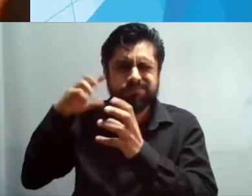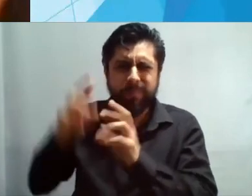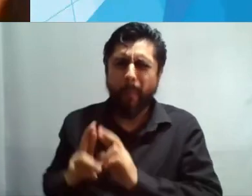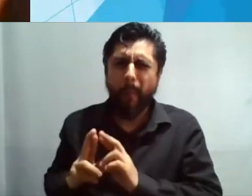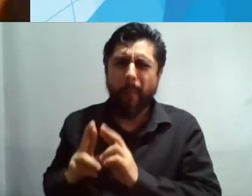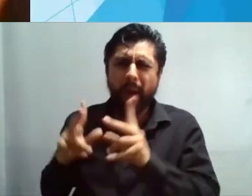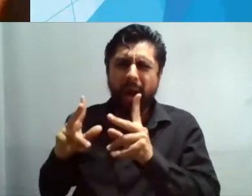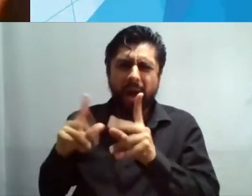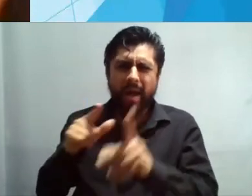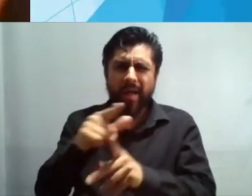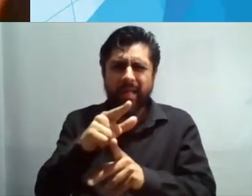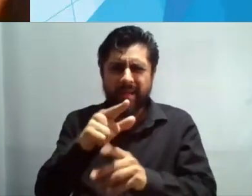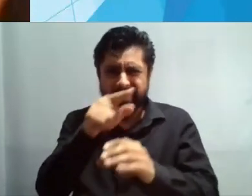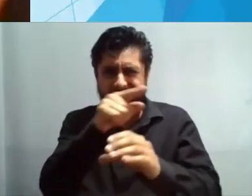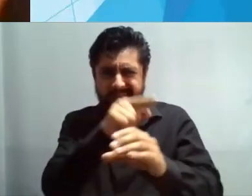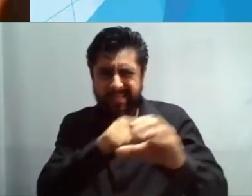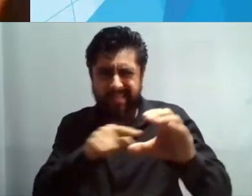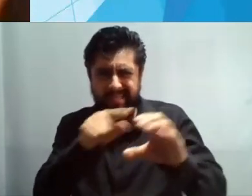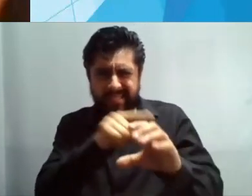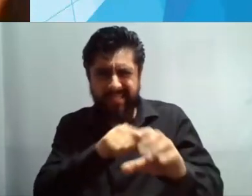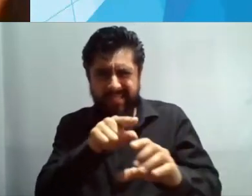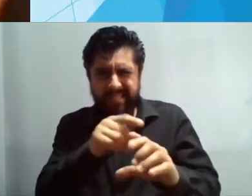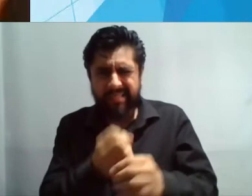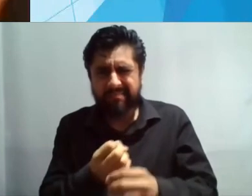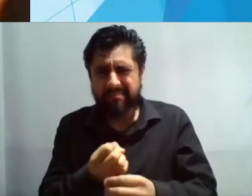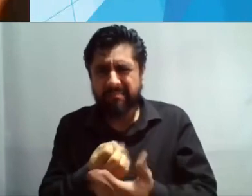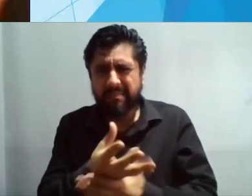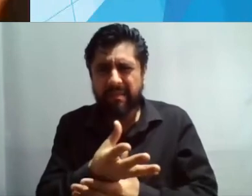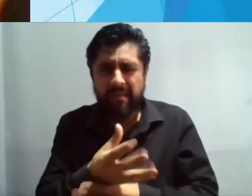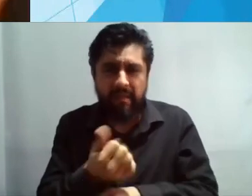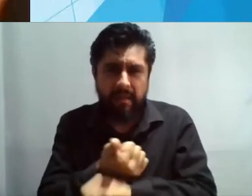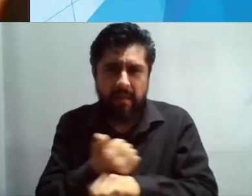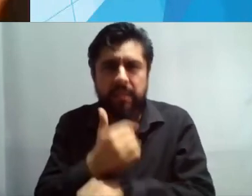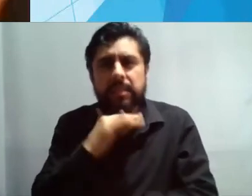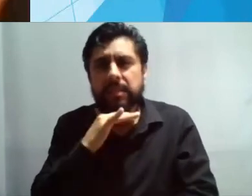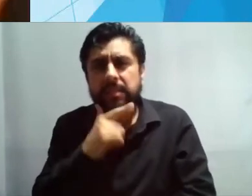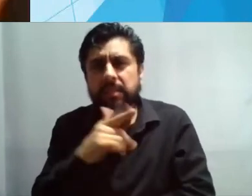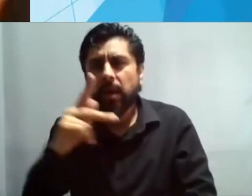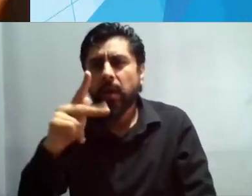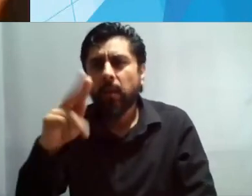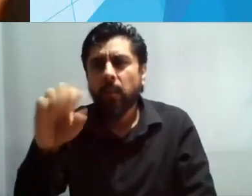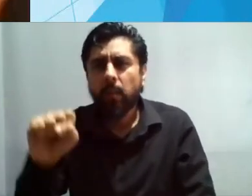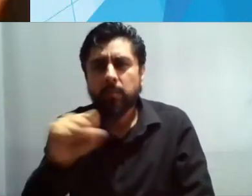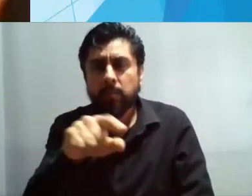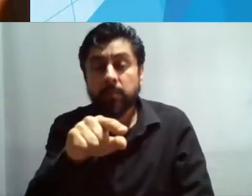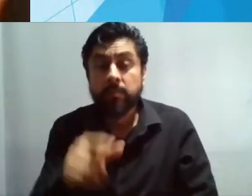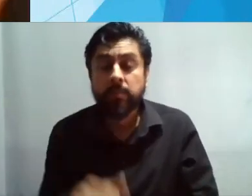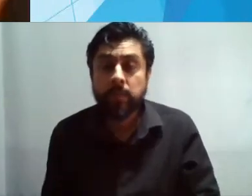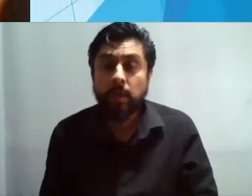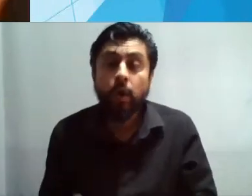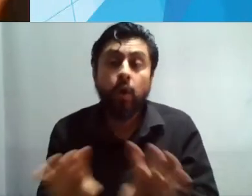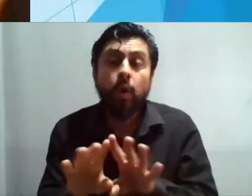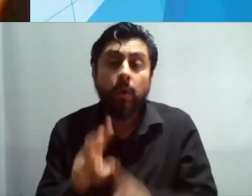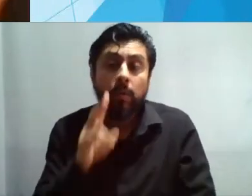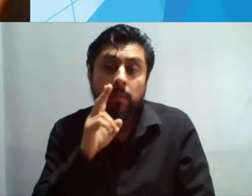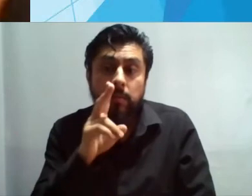revienta, así como se ve en la imagen. Se ve ahí un óvalo muy bien definido, que es como decir, bueno, es un vitral que una parte